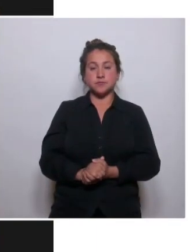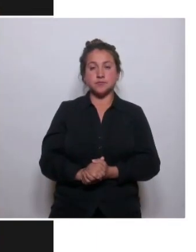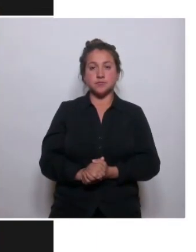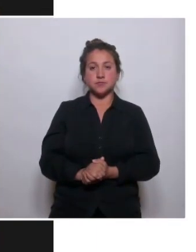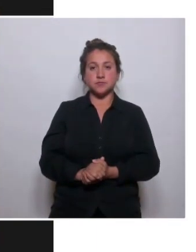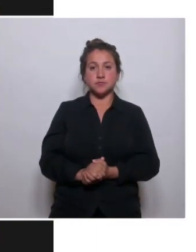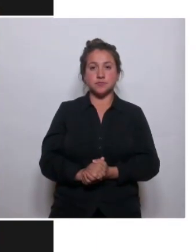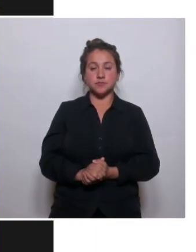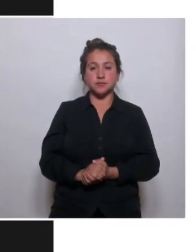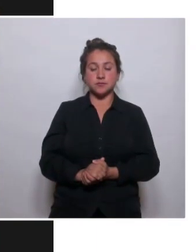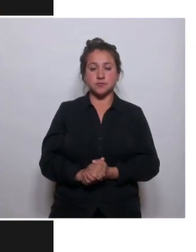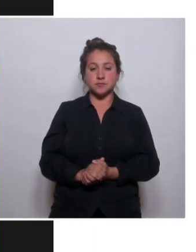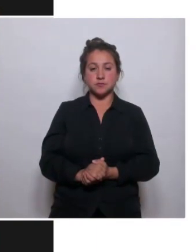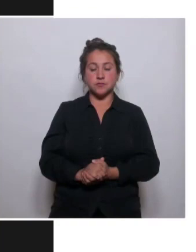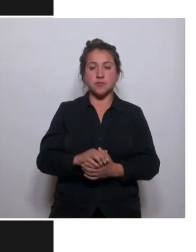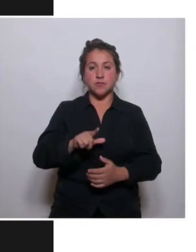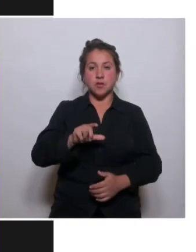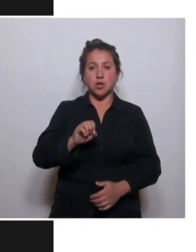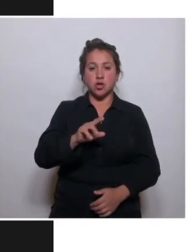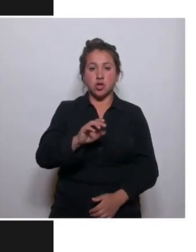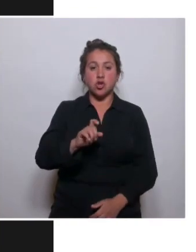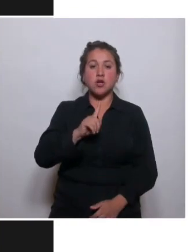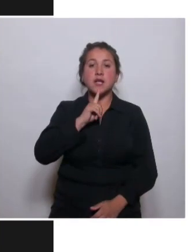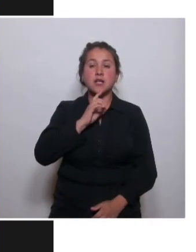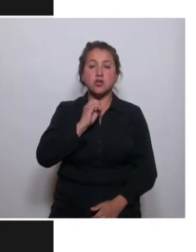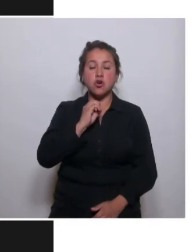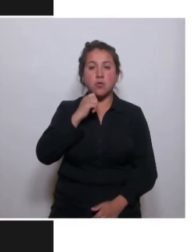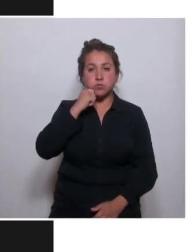secretario. Convencional Loreto Vidal, ¿cómo vota?